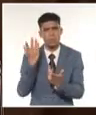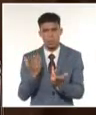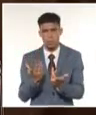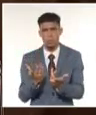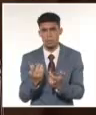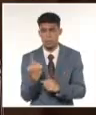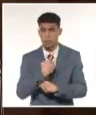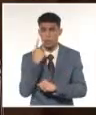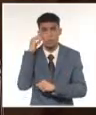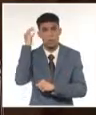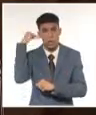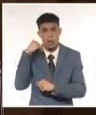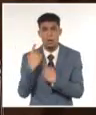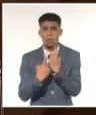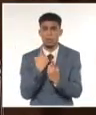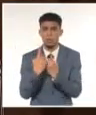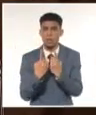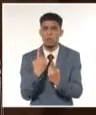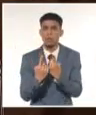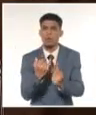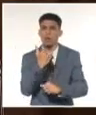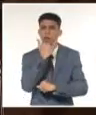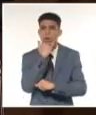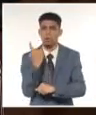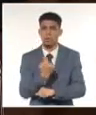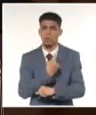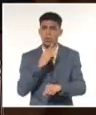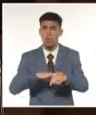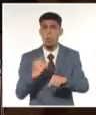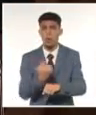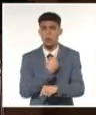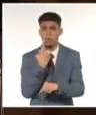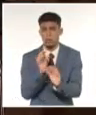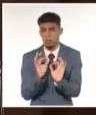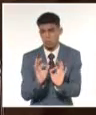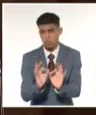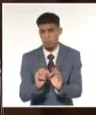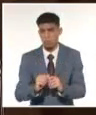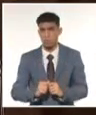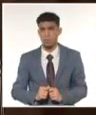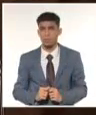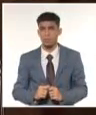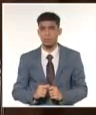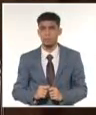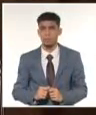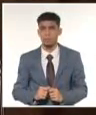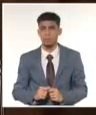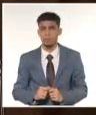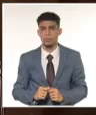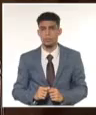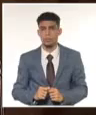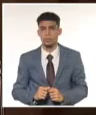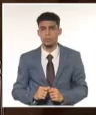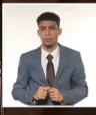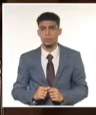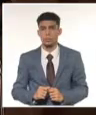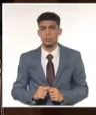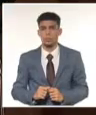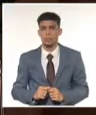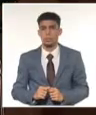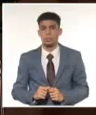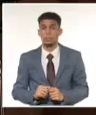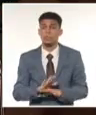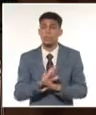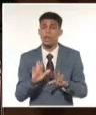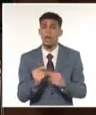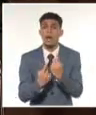más sencilla y comprensible para todos los sectores de la población y no solo los implicados. Es una